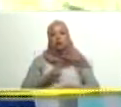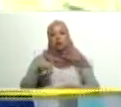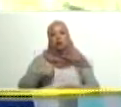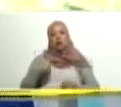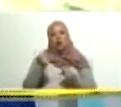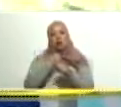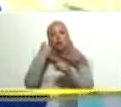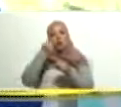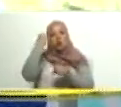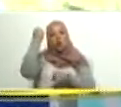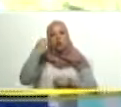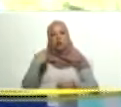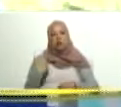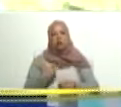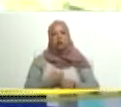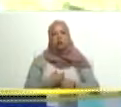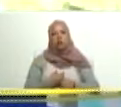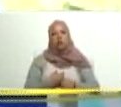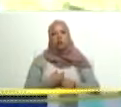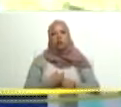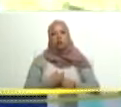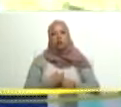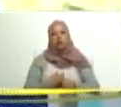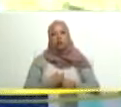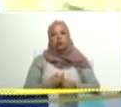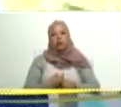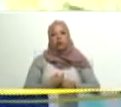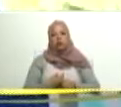lucha, la causa humana,